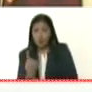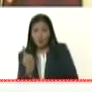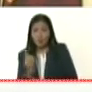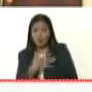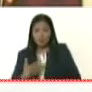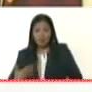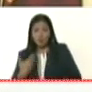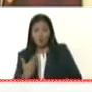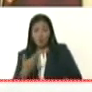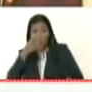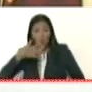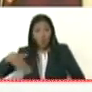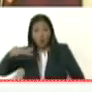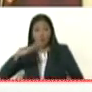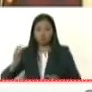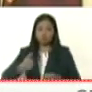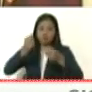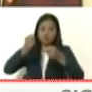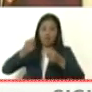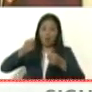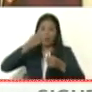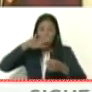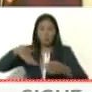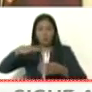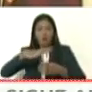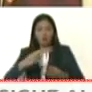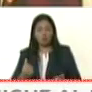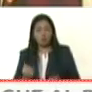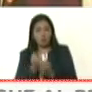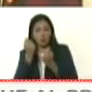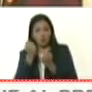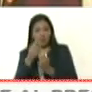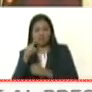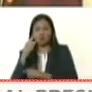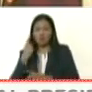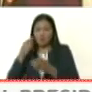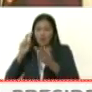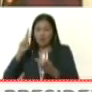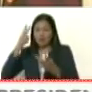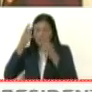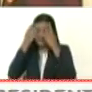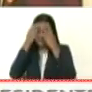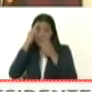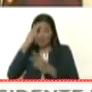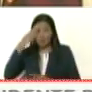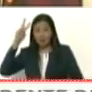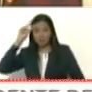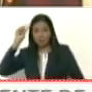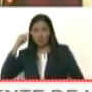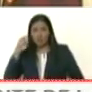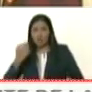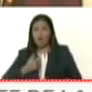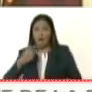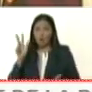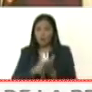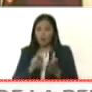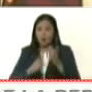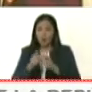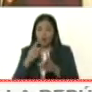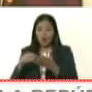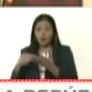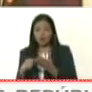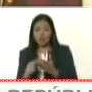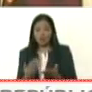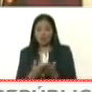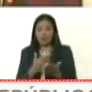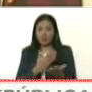pueblo salva al pueblo. Lo demás es farsa, es mentira. Bueno, yo quiero aprobar algunos recursos antes de